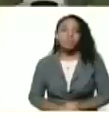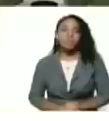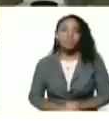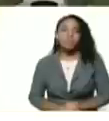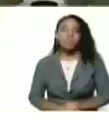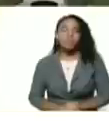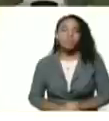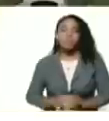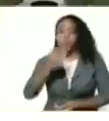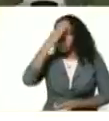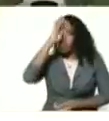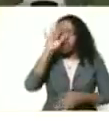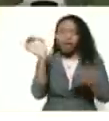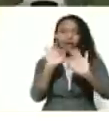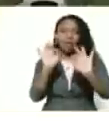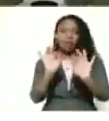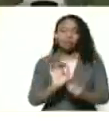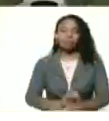Sin lugar a dudas.